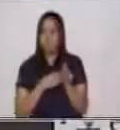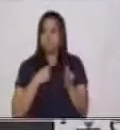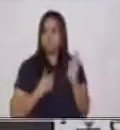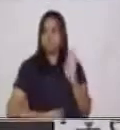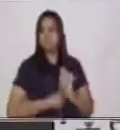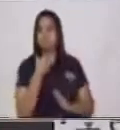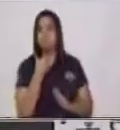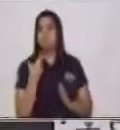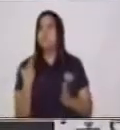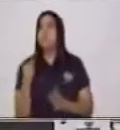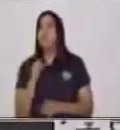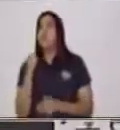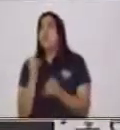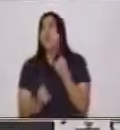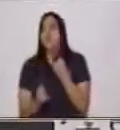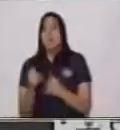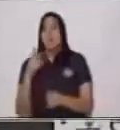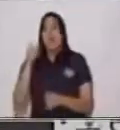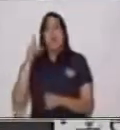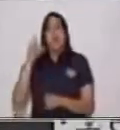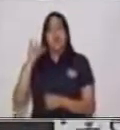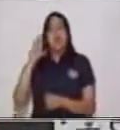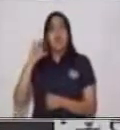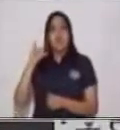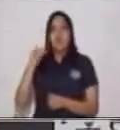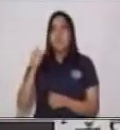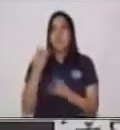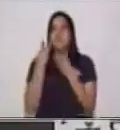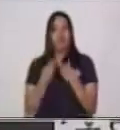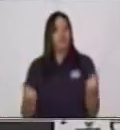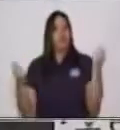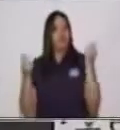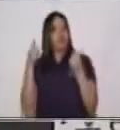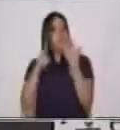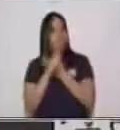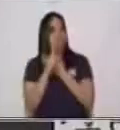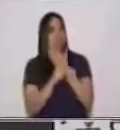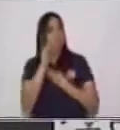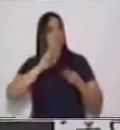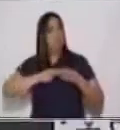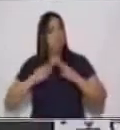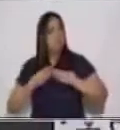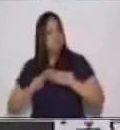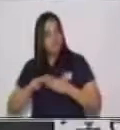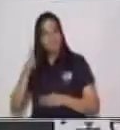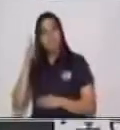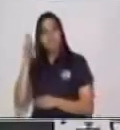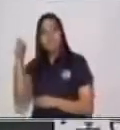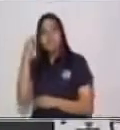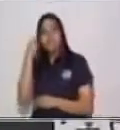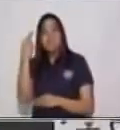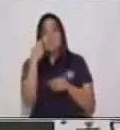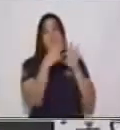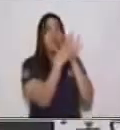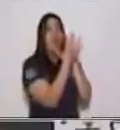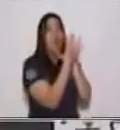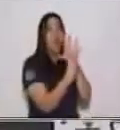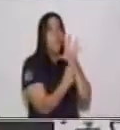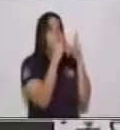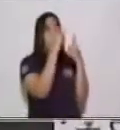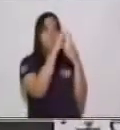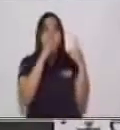Y por último, Alicia resuelve las fracciones. Te invito a que copies estas oraciones y